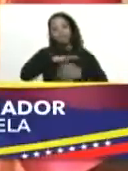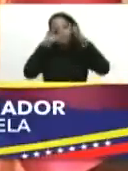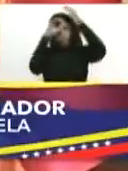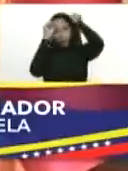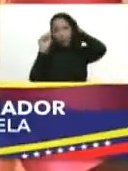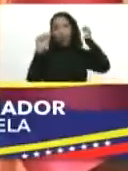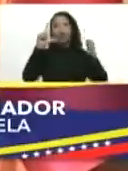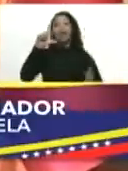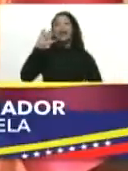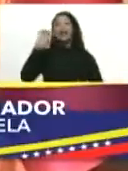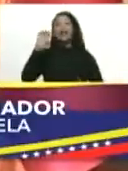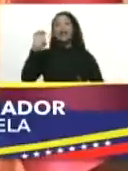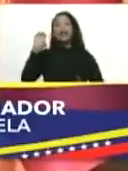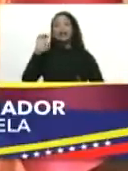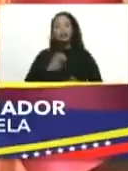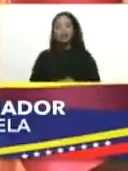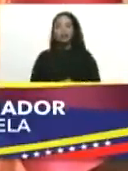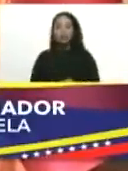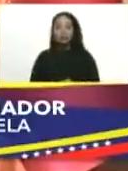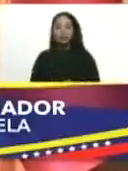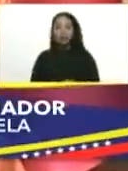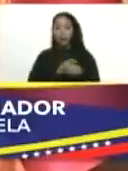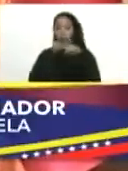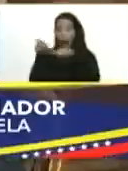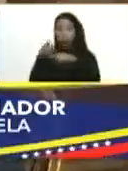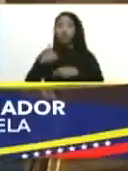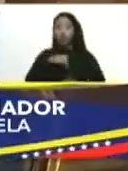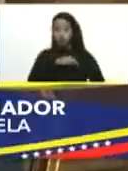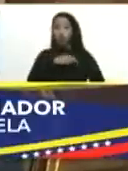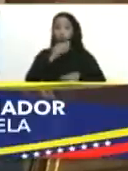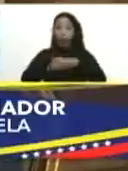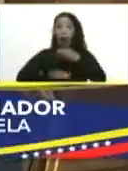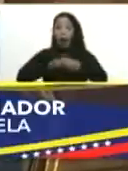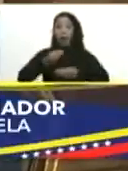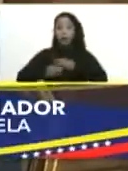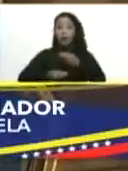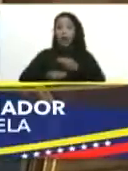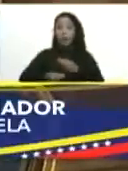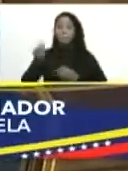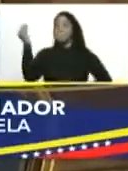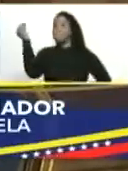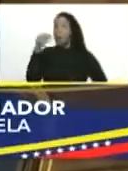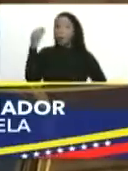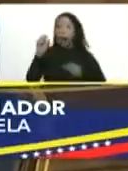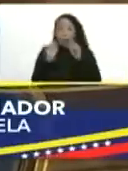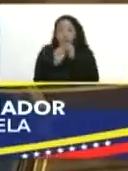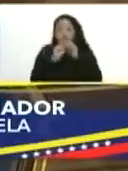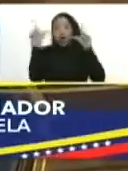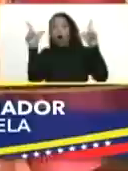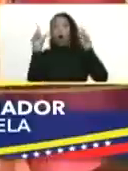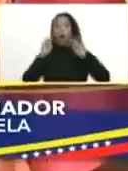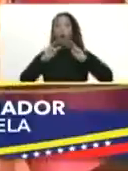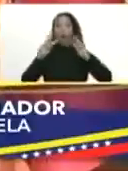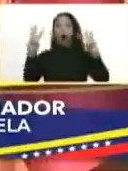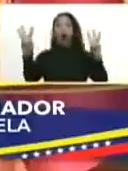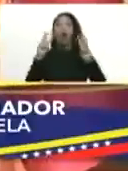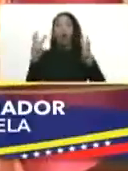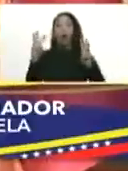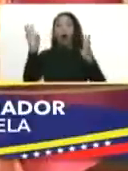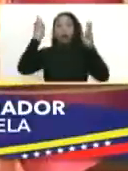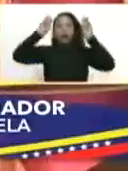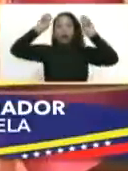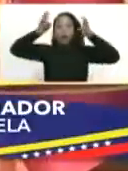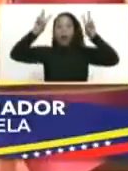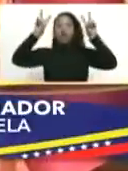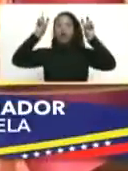Barón, eso es lo que nosotros nos hace cada vez admirar más, la doctrina de la